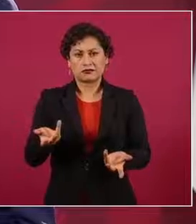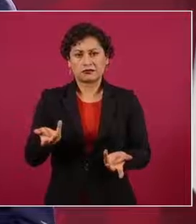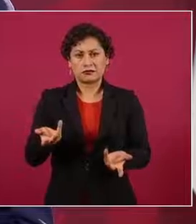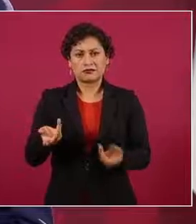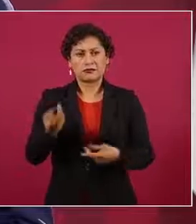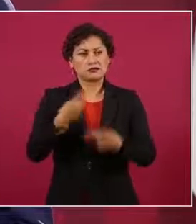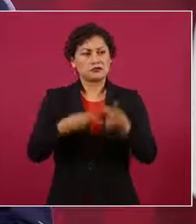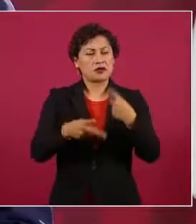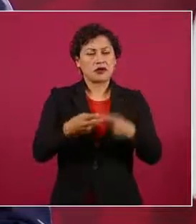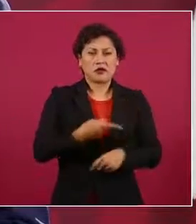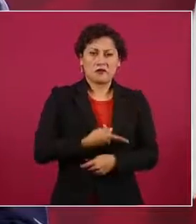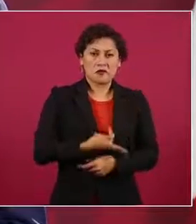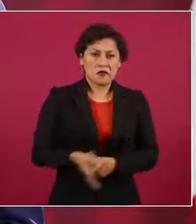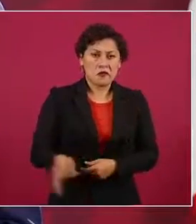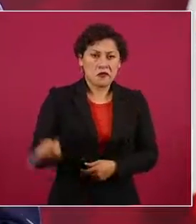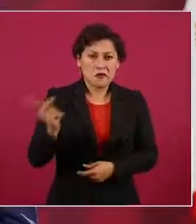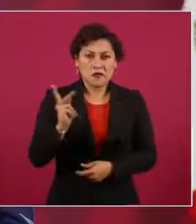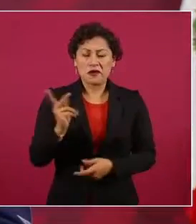empobrecimiento,